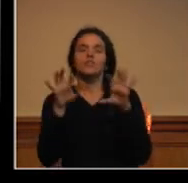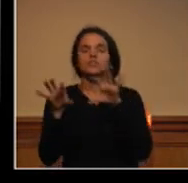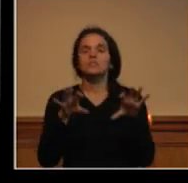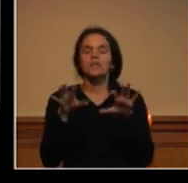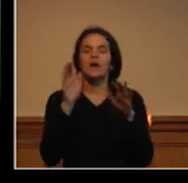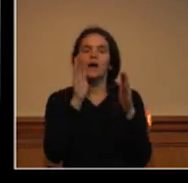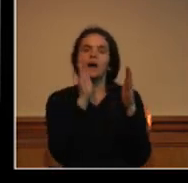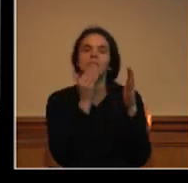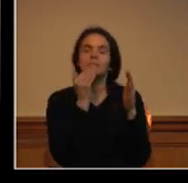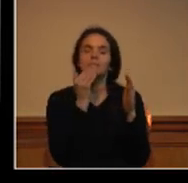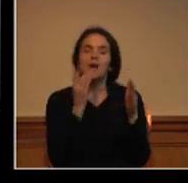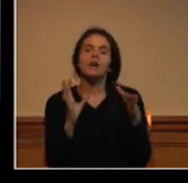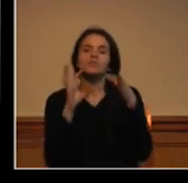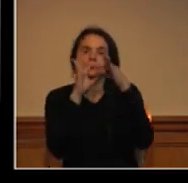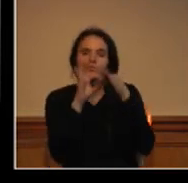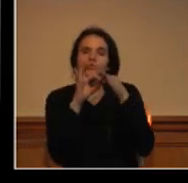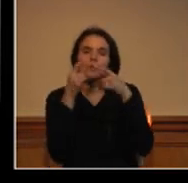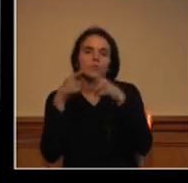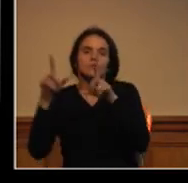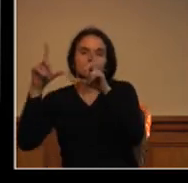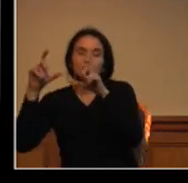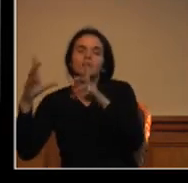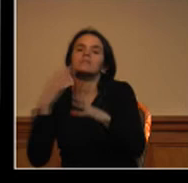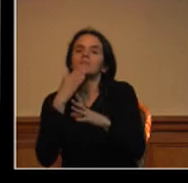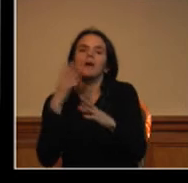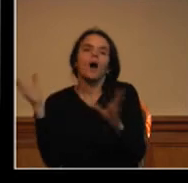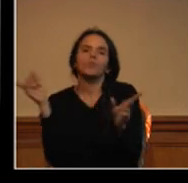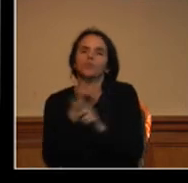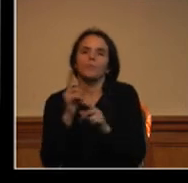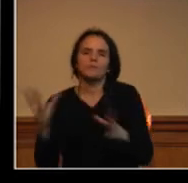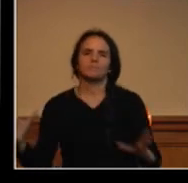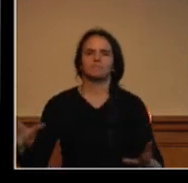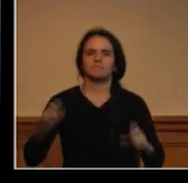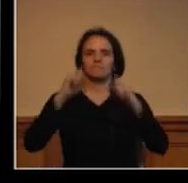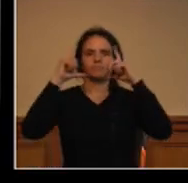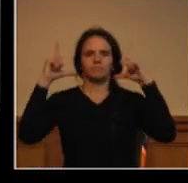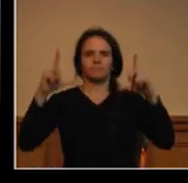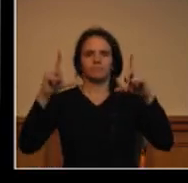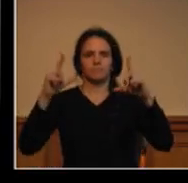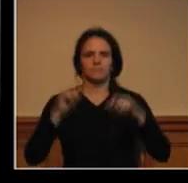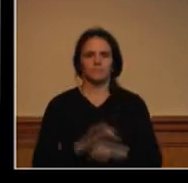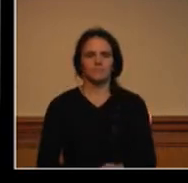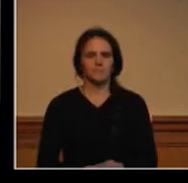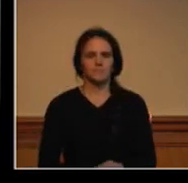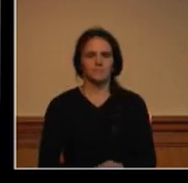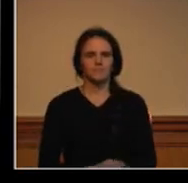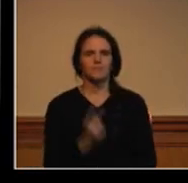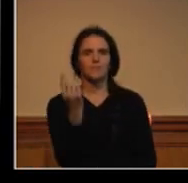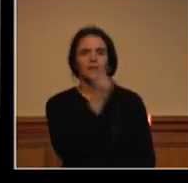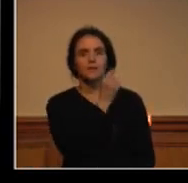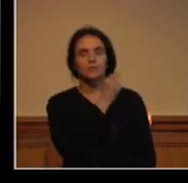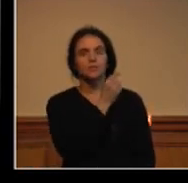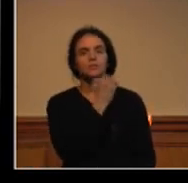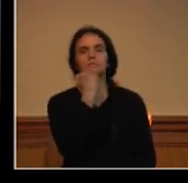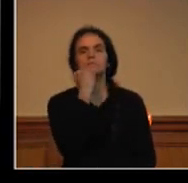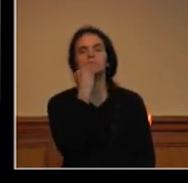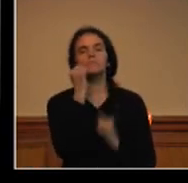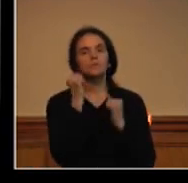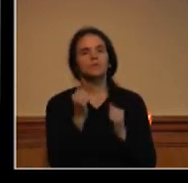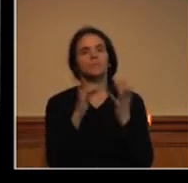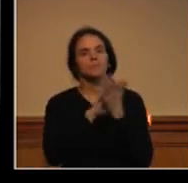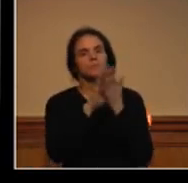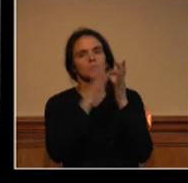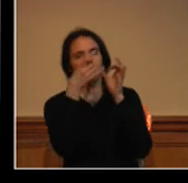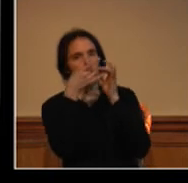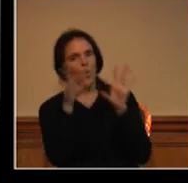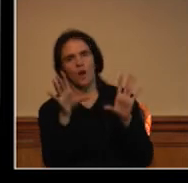otra imagen, también la aplicación automáticamente la va a hacer aparecer. Eso podemos también, si tocamos